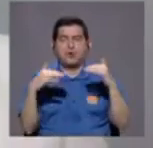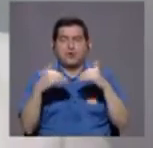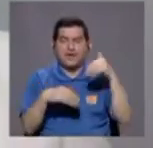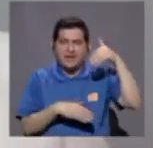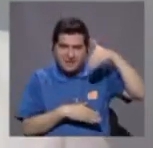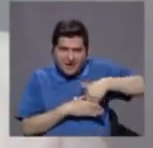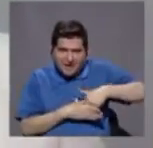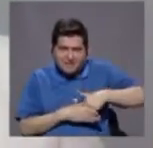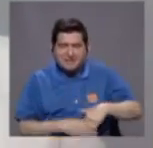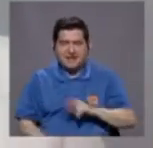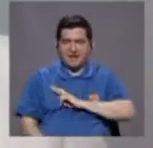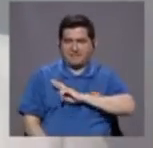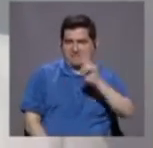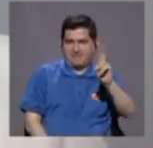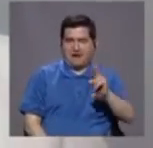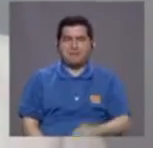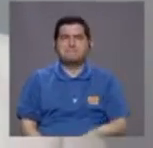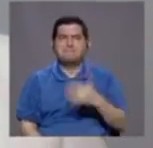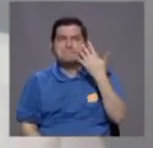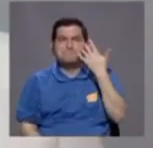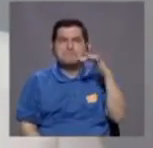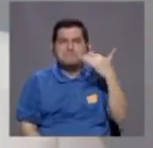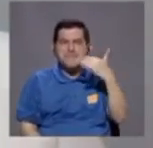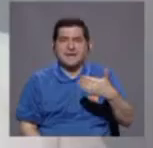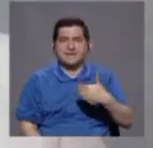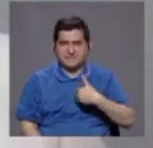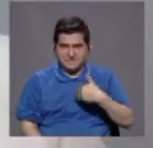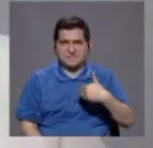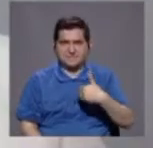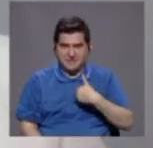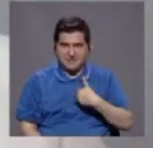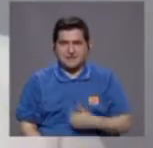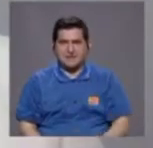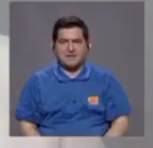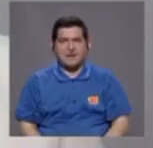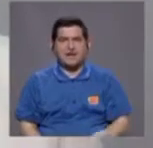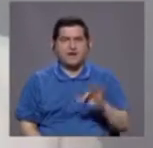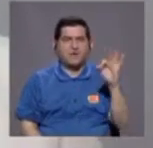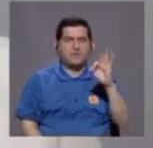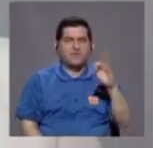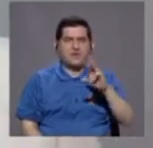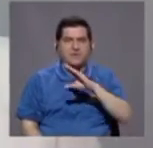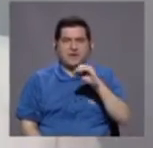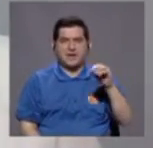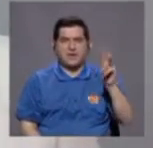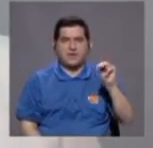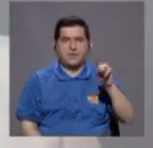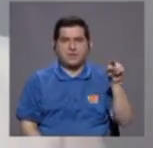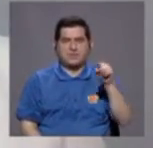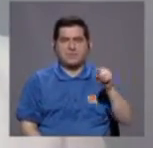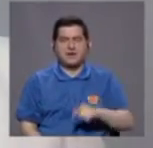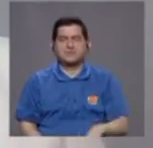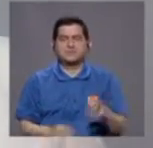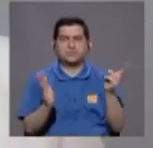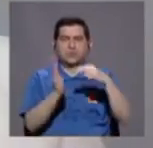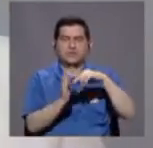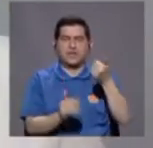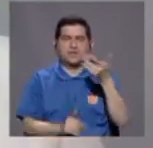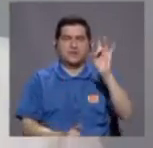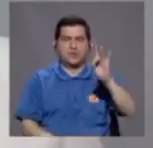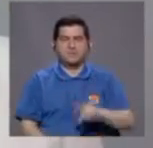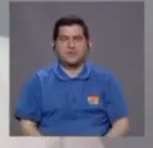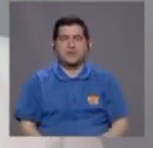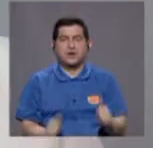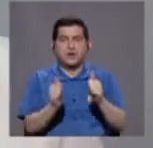religiosa muy parecida a la que vivimos entre febrero y marzo del año 2018 en el marco